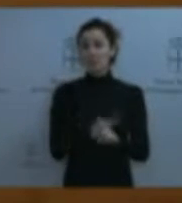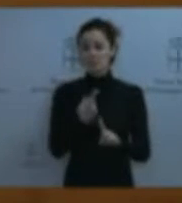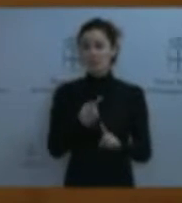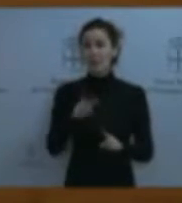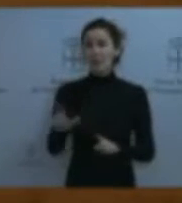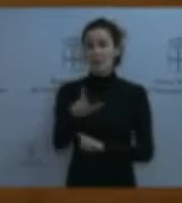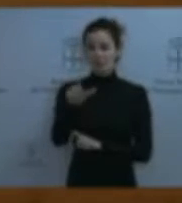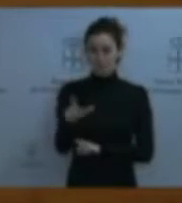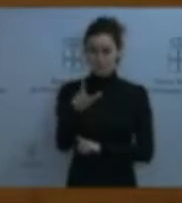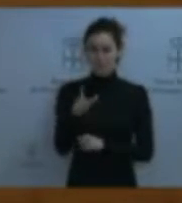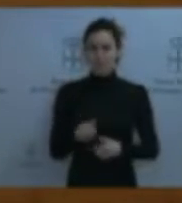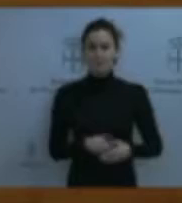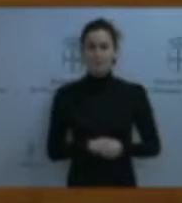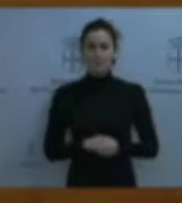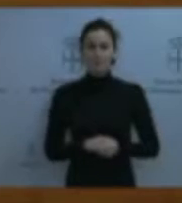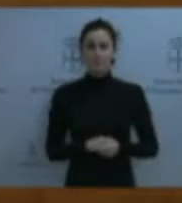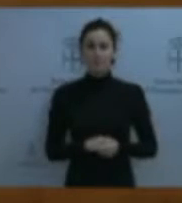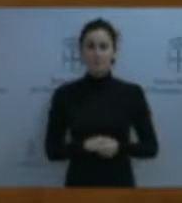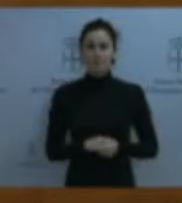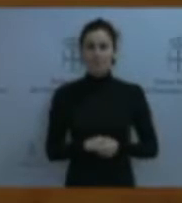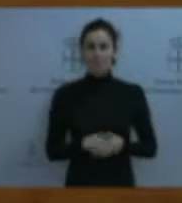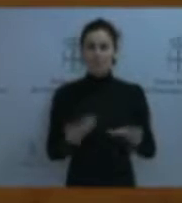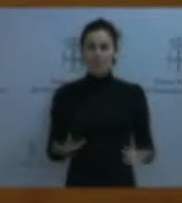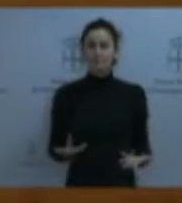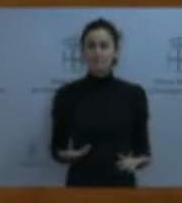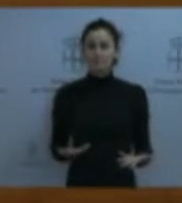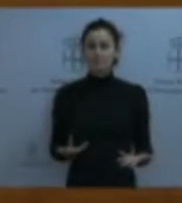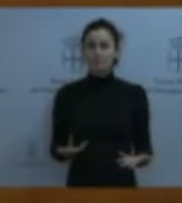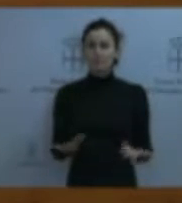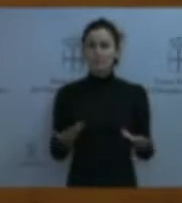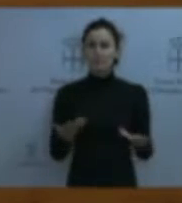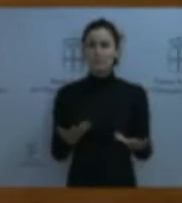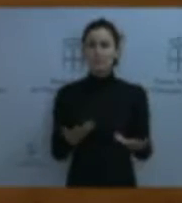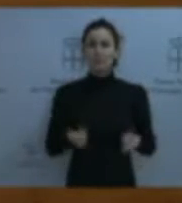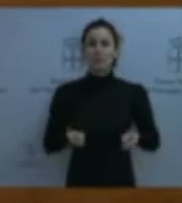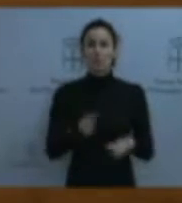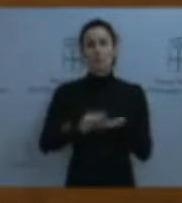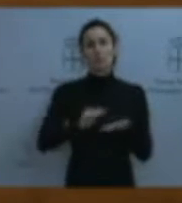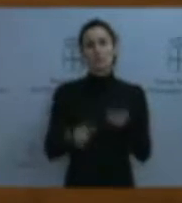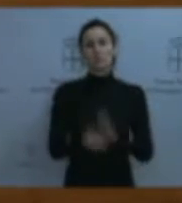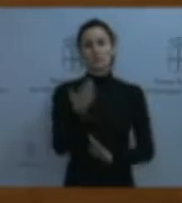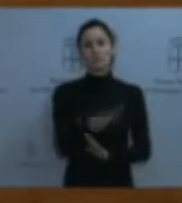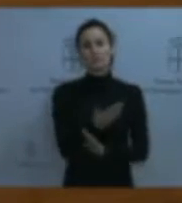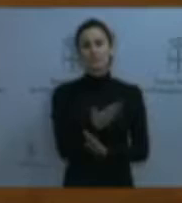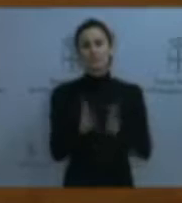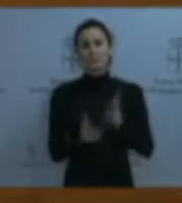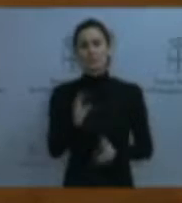0,33 euros 33 céntimos el kilo de leche, lo que no alcanza los costes de producción que están calculados